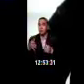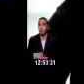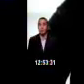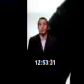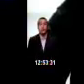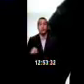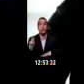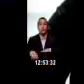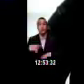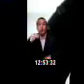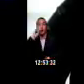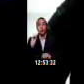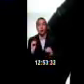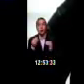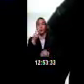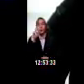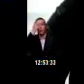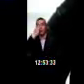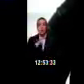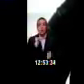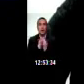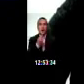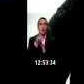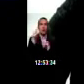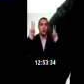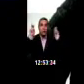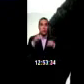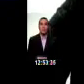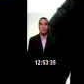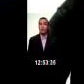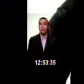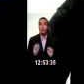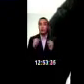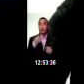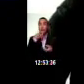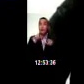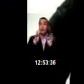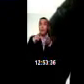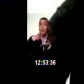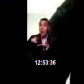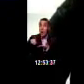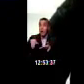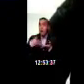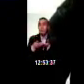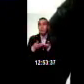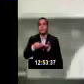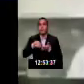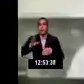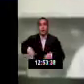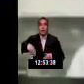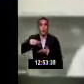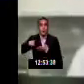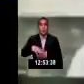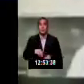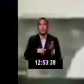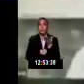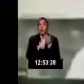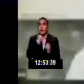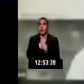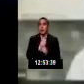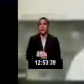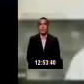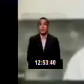niñez y adolescencia sea que decida en cada caso si es que se puede hacer una fórmula de pago, una sobre las pensiones atrasadas. El ministro de Trabajo,